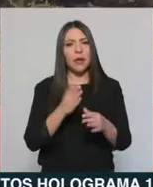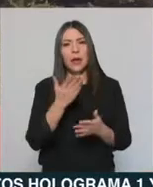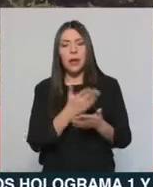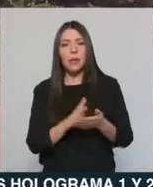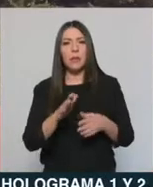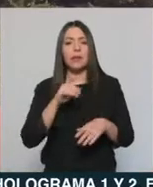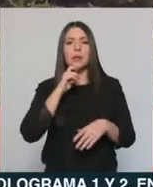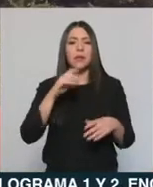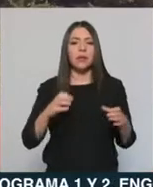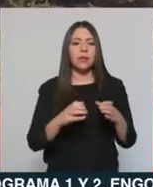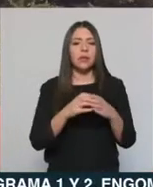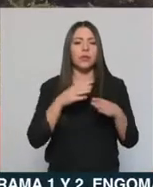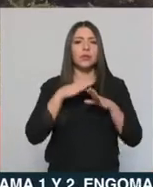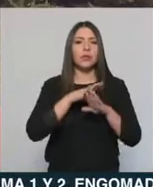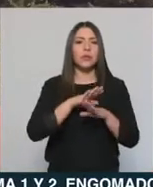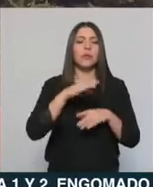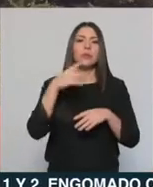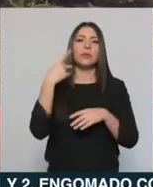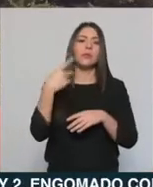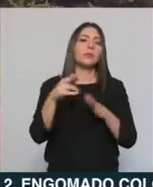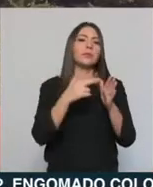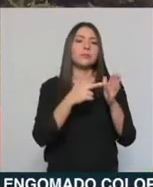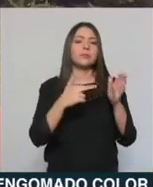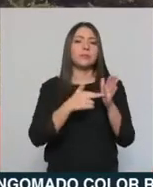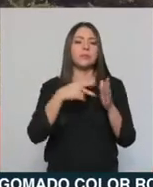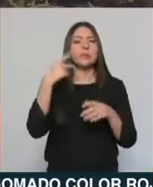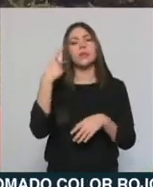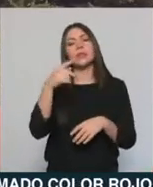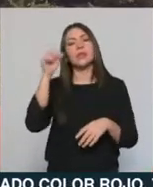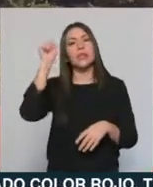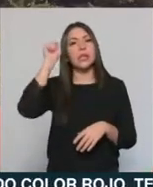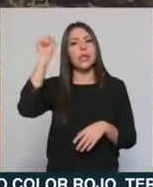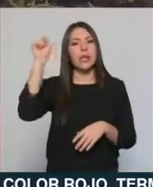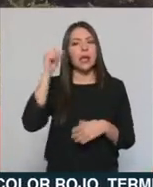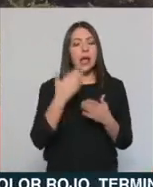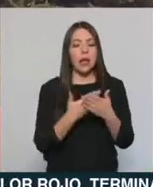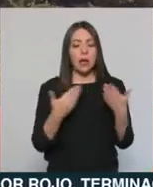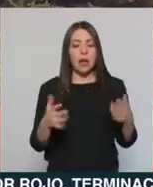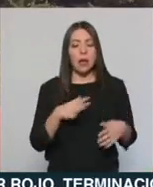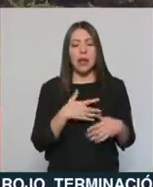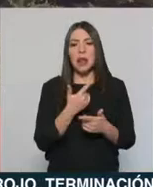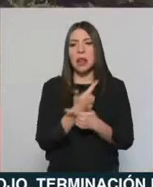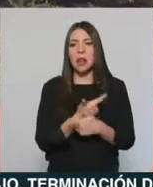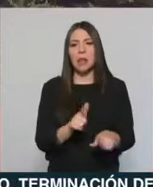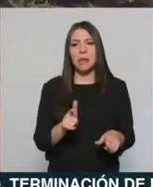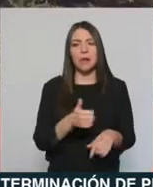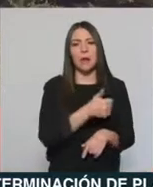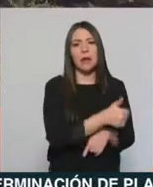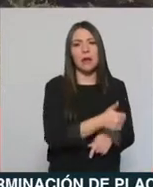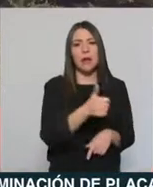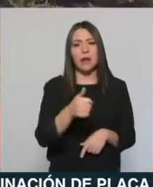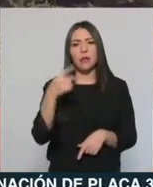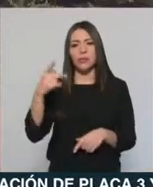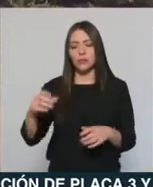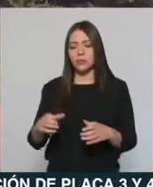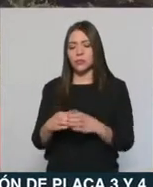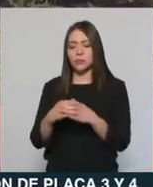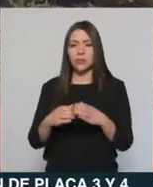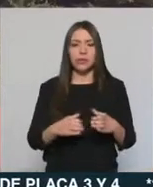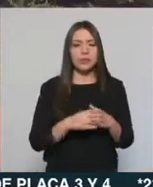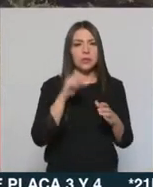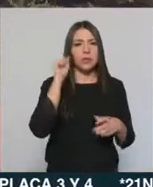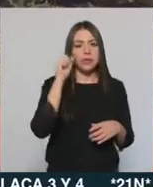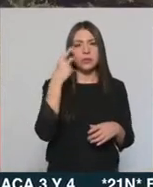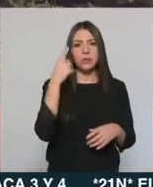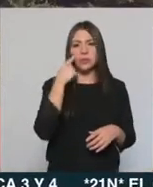de los sindicatos. Los estatutos de los sindicatos por parte de la ley actualmente son muy libres. Básicamente cada organización sindical se da sus estatutos como ellos quieren,